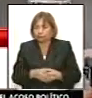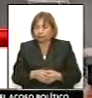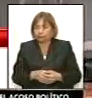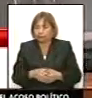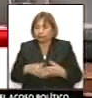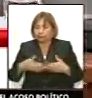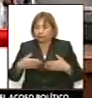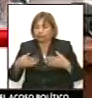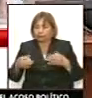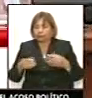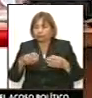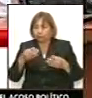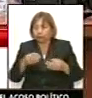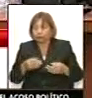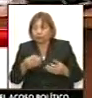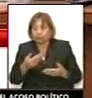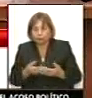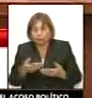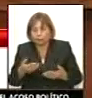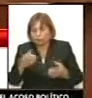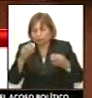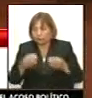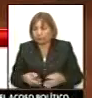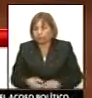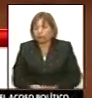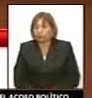actuemos en base a lo que es correcto y justo, nada más.